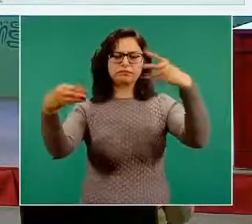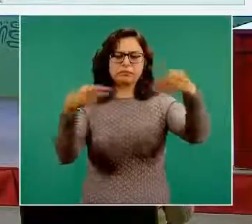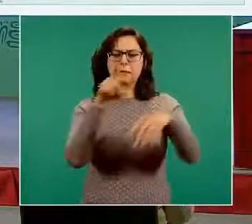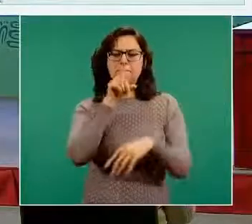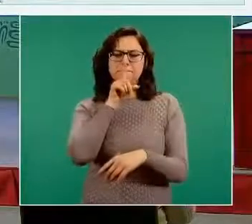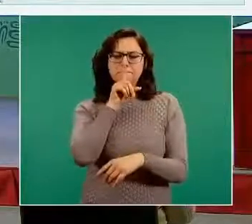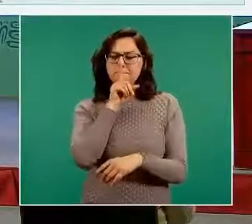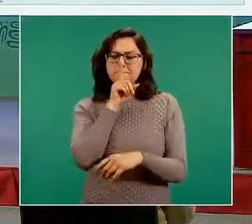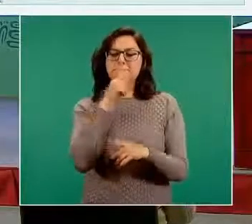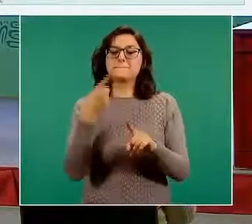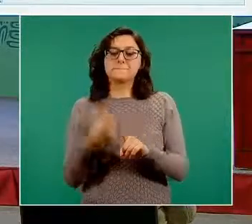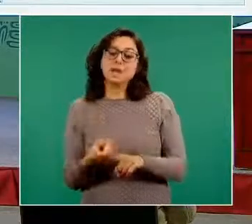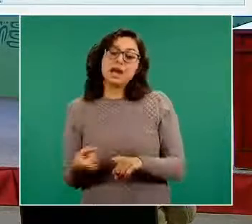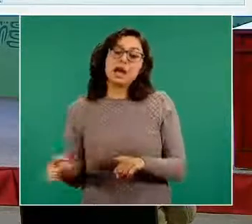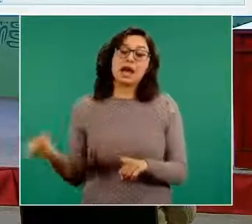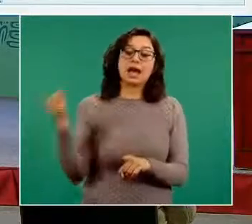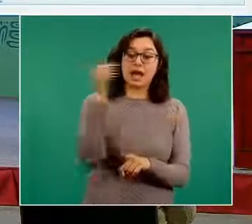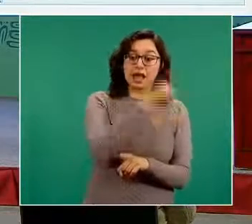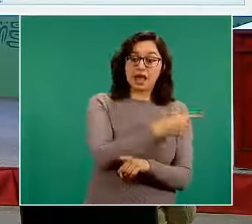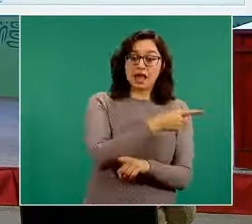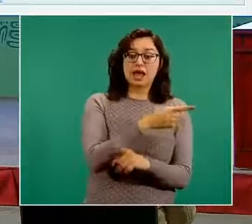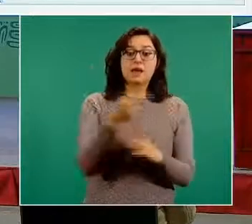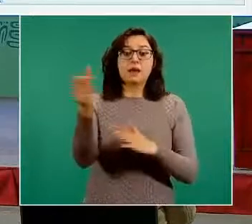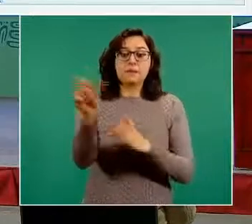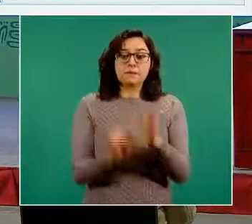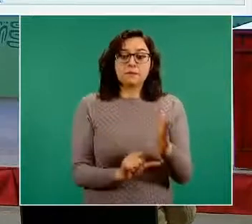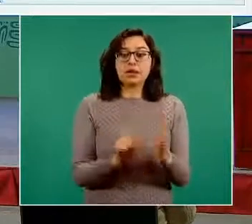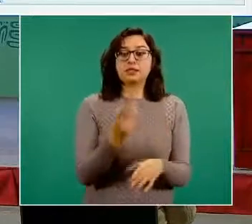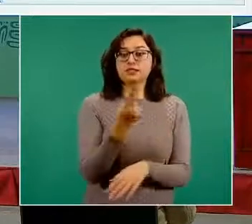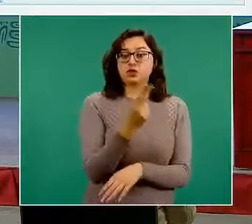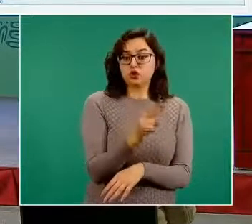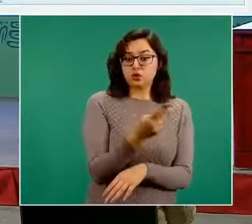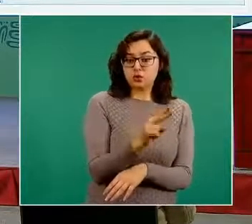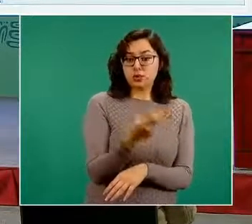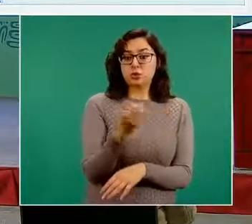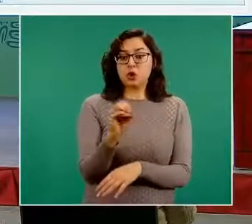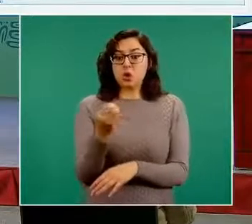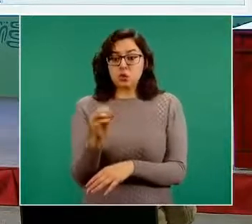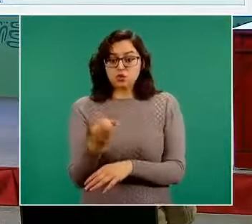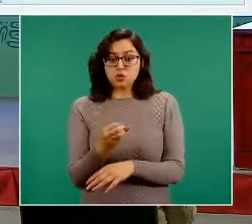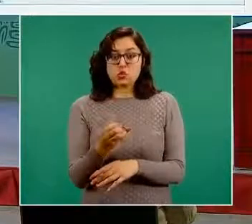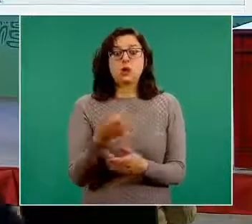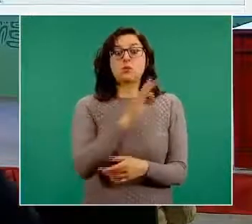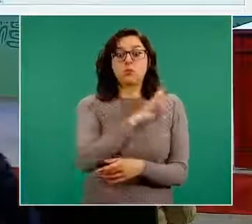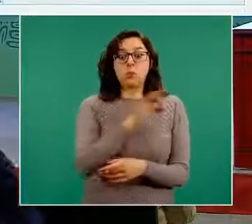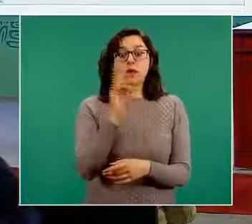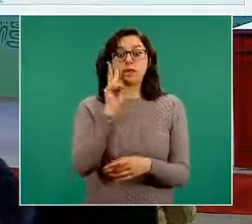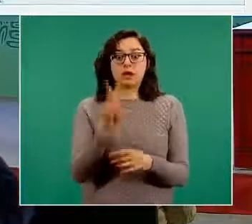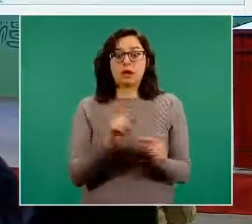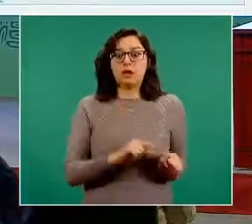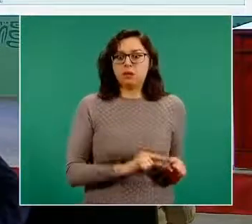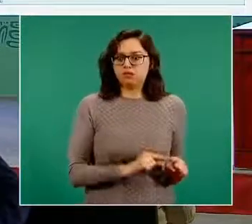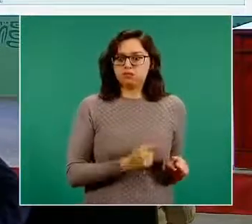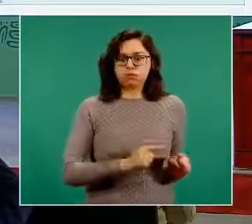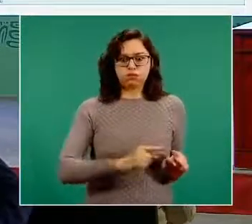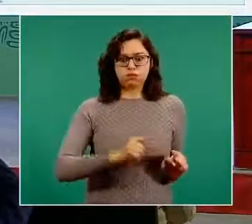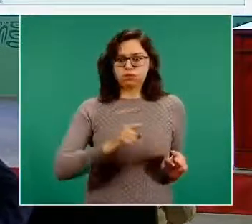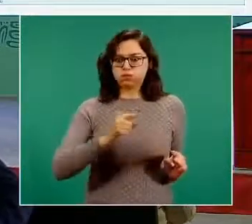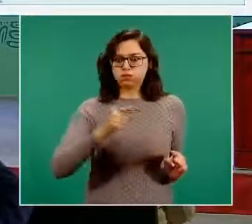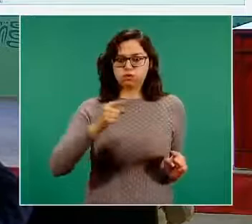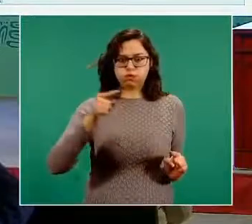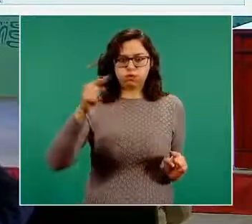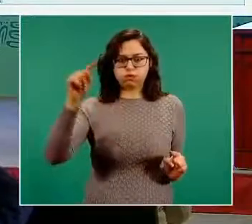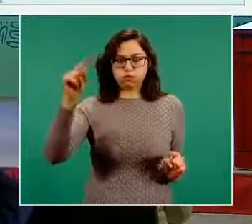que tuvimos precisamente durante el mes de noviembre, fines de octubre, pues teníamos una aceleración importante, prácticamente la